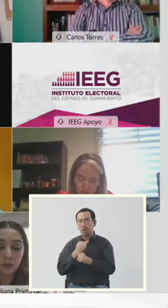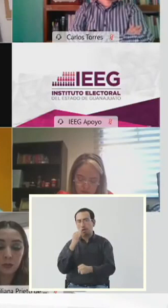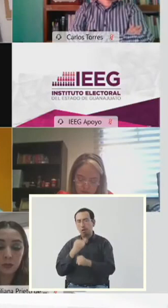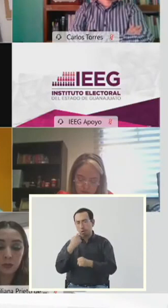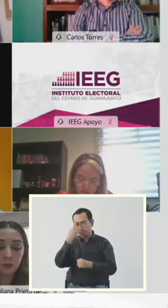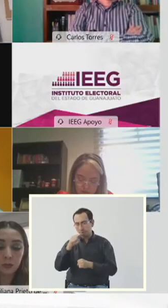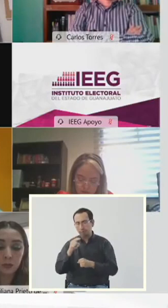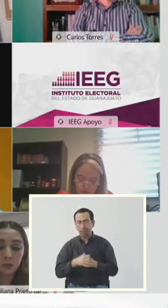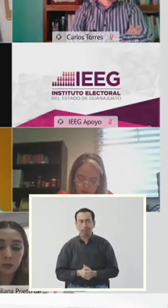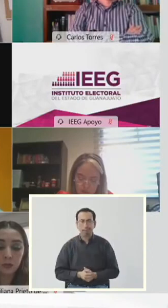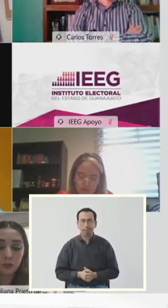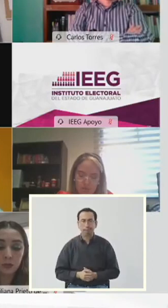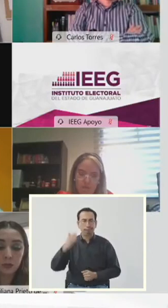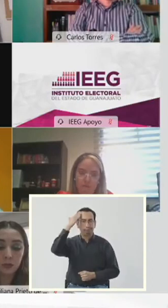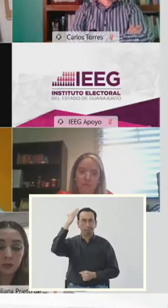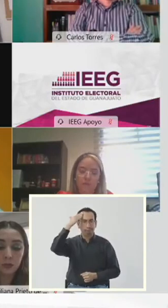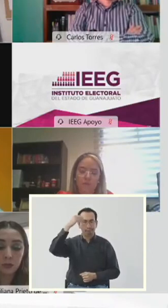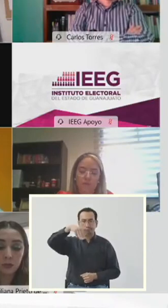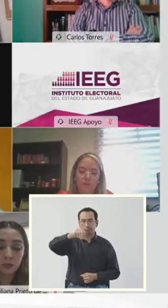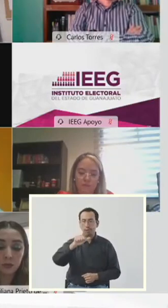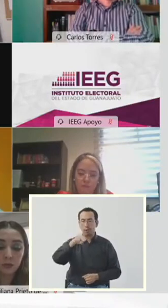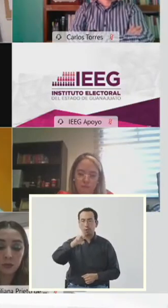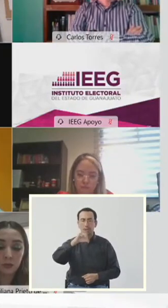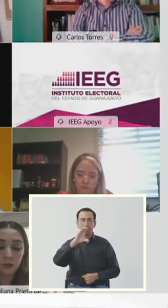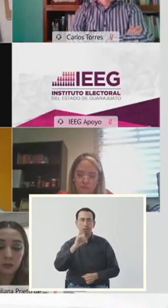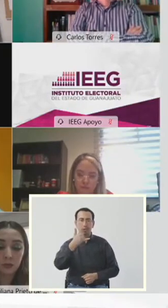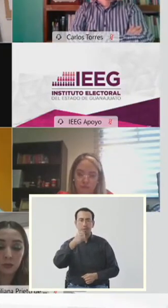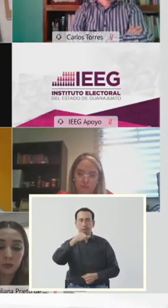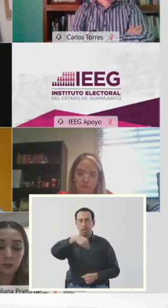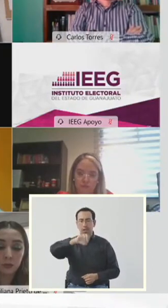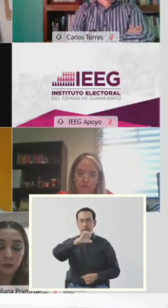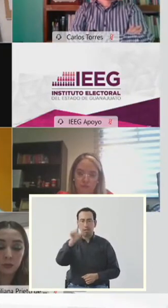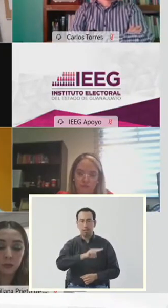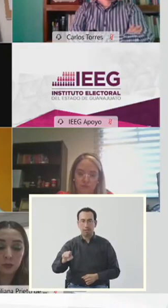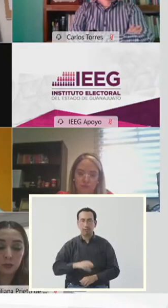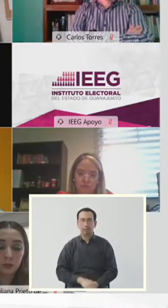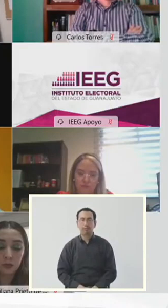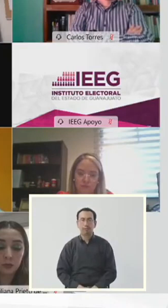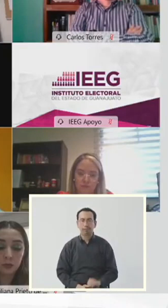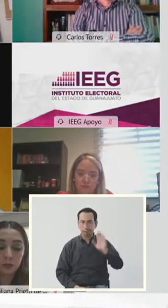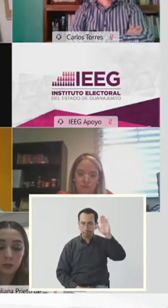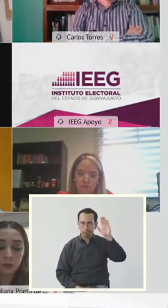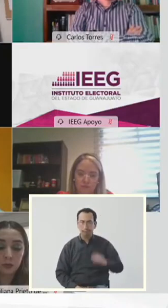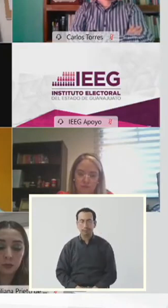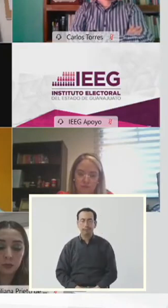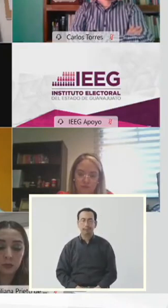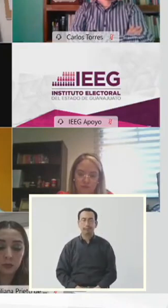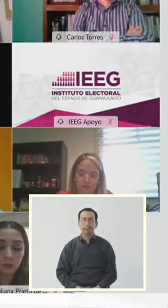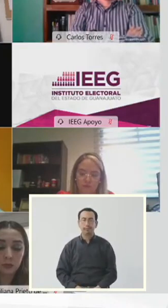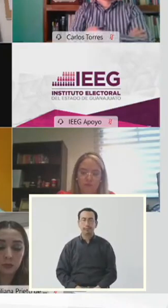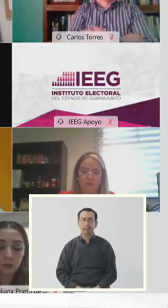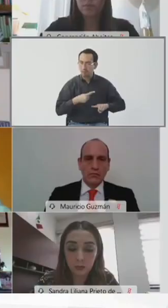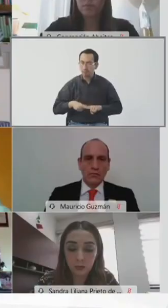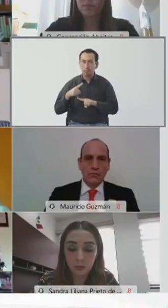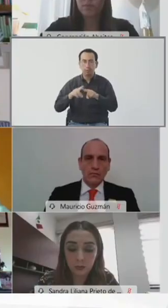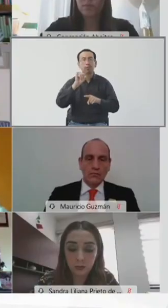aspiren a candidaturas independientes y se cubran los gastos de las gestiones necesarias para su presentación? Fue el pasado 23 de